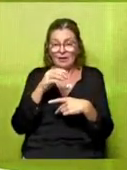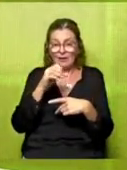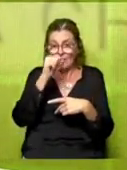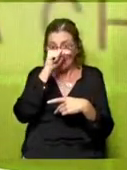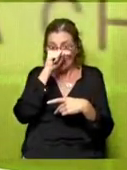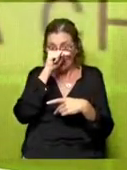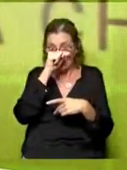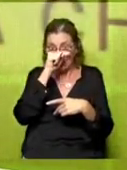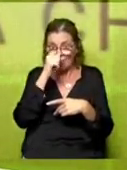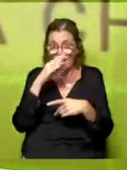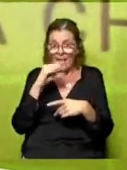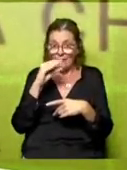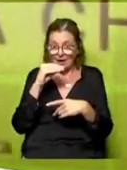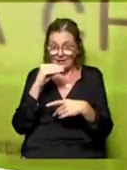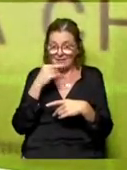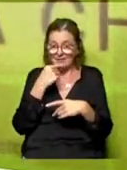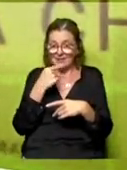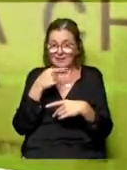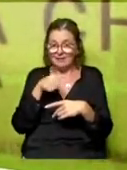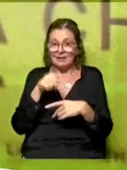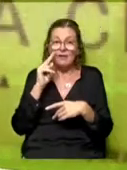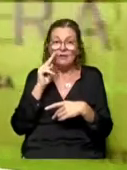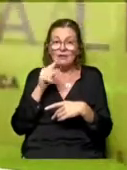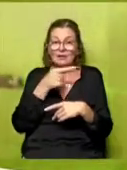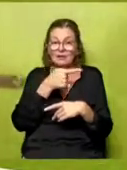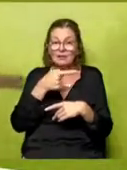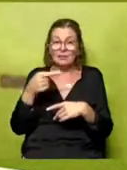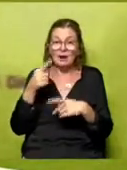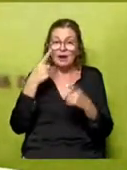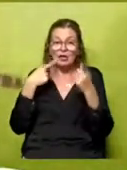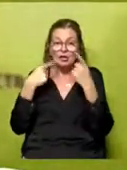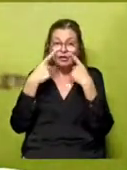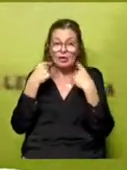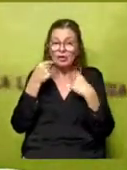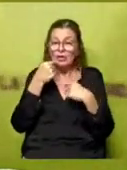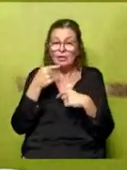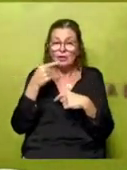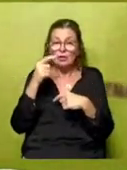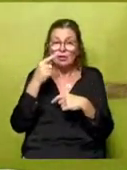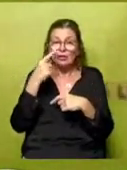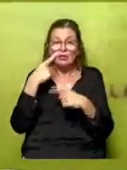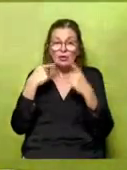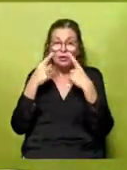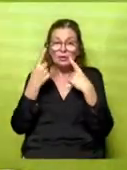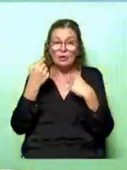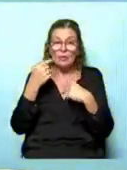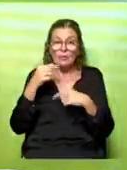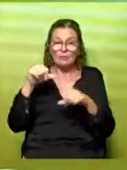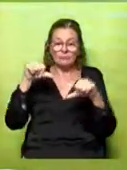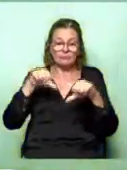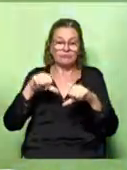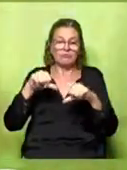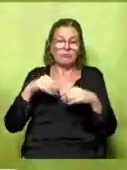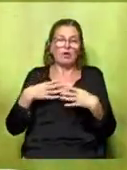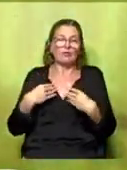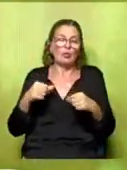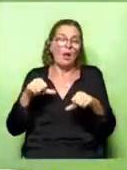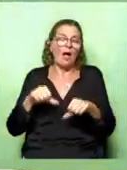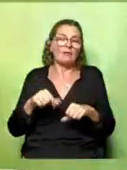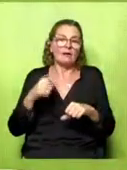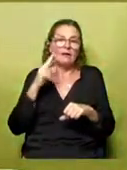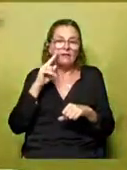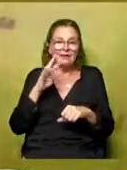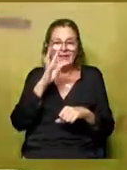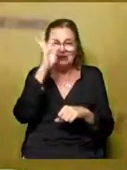estoy medio afónica. Pero lo que vi esta semana, lloré, sí, lo digo públicamente, lloré, y no por débil. Lloré porque vi